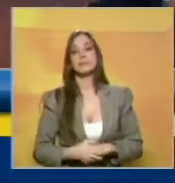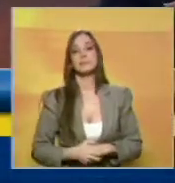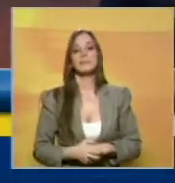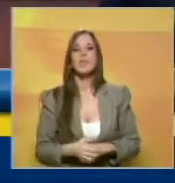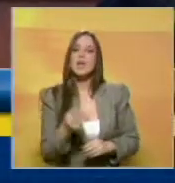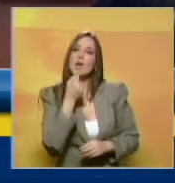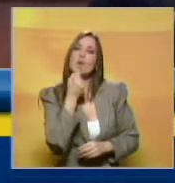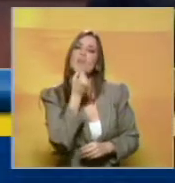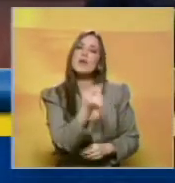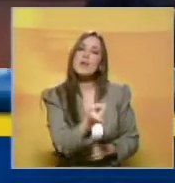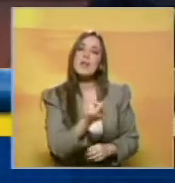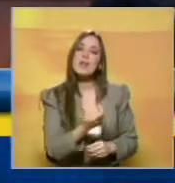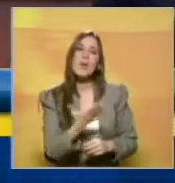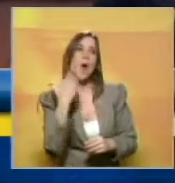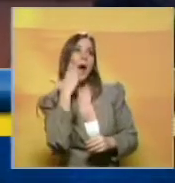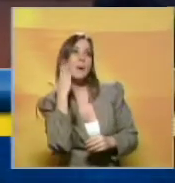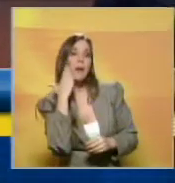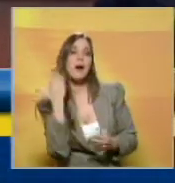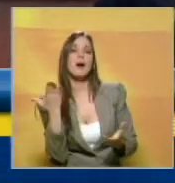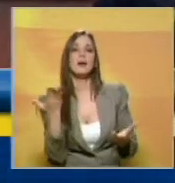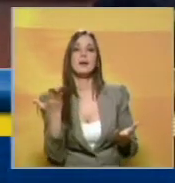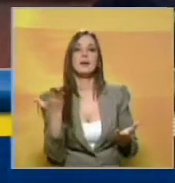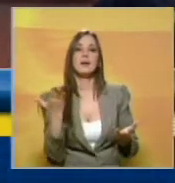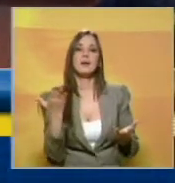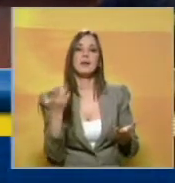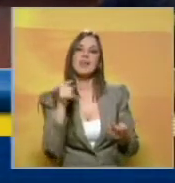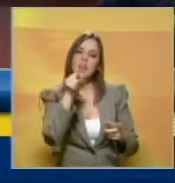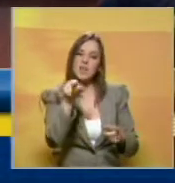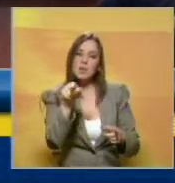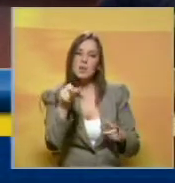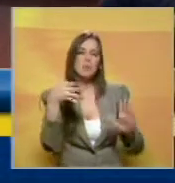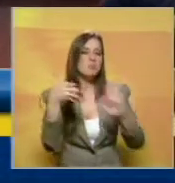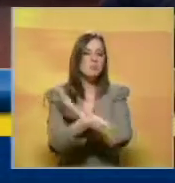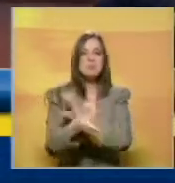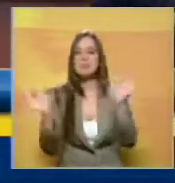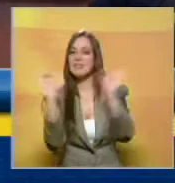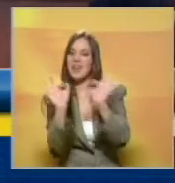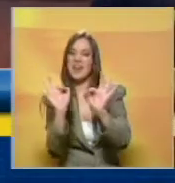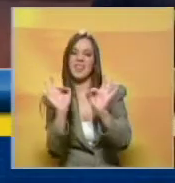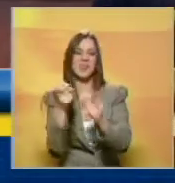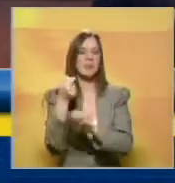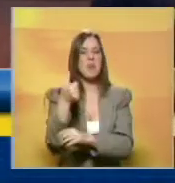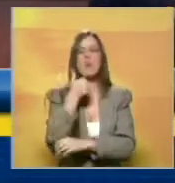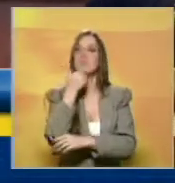¿Cómo se le dice a una mamá que tú eres nada, eres poco?